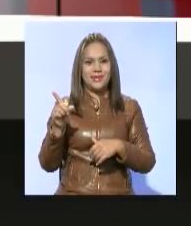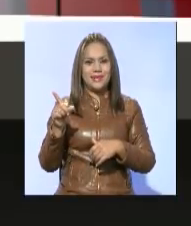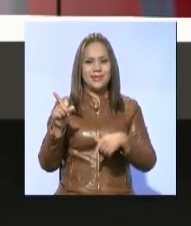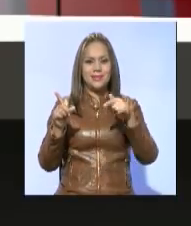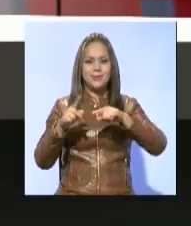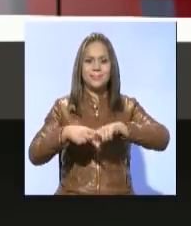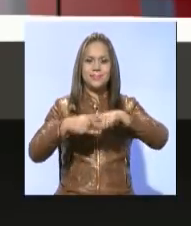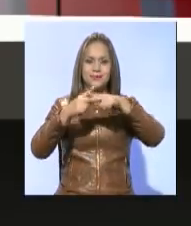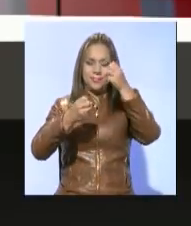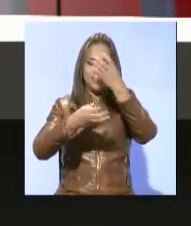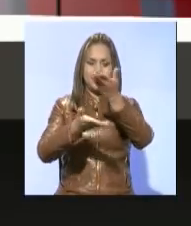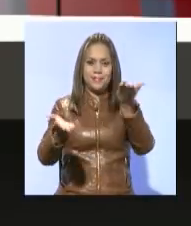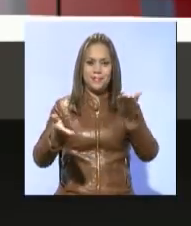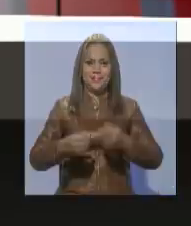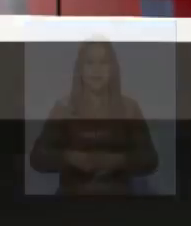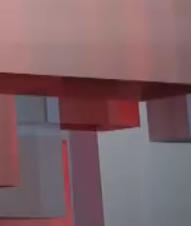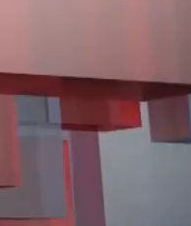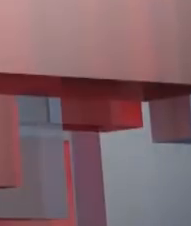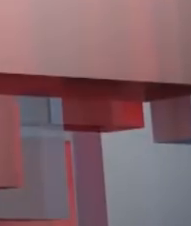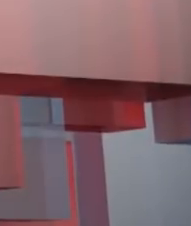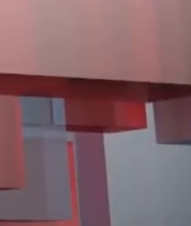tvl.asambleanacional.gov.es. De inmediato la información.